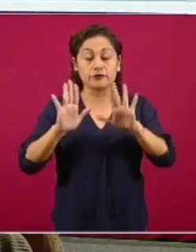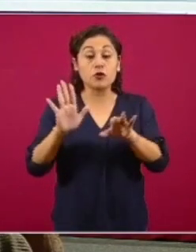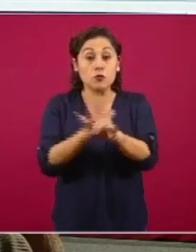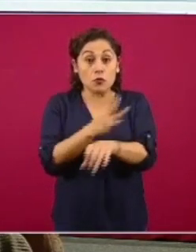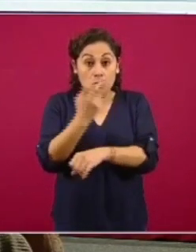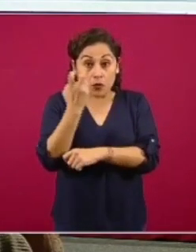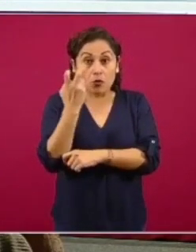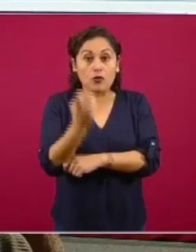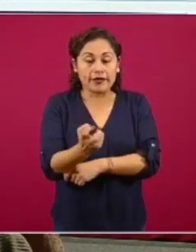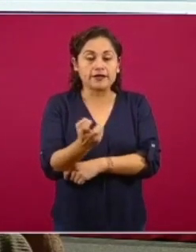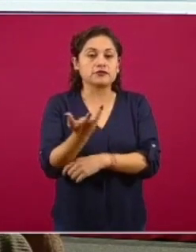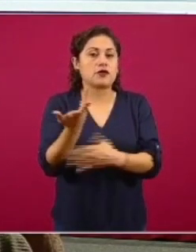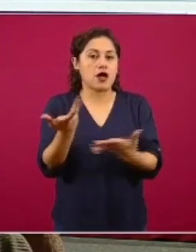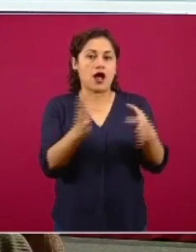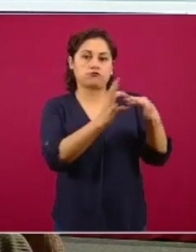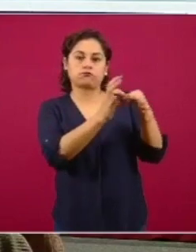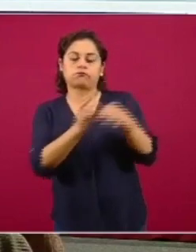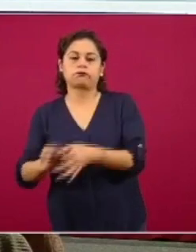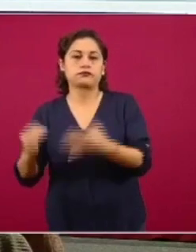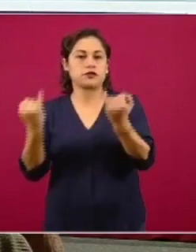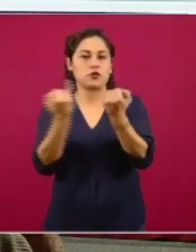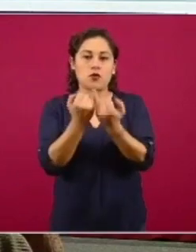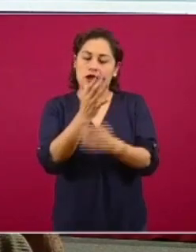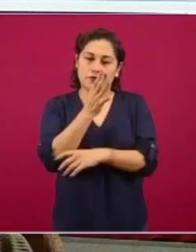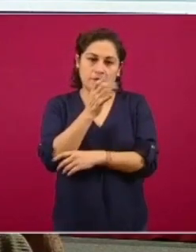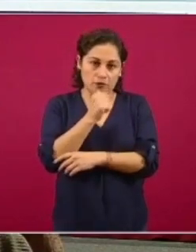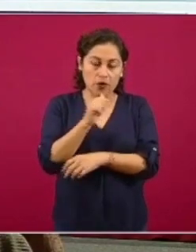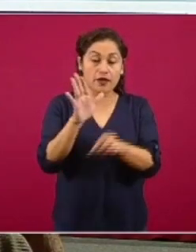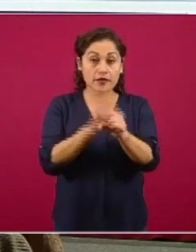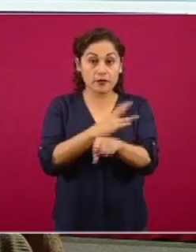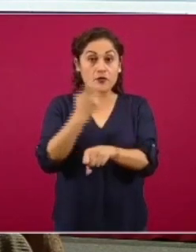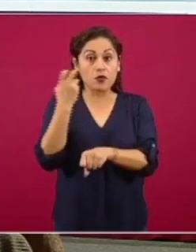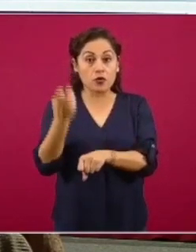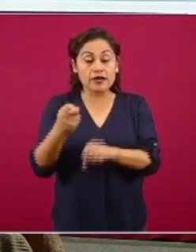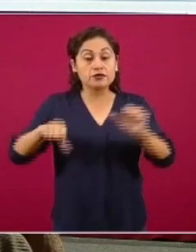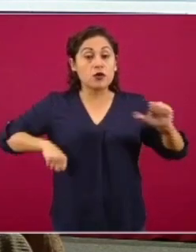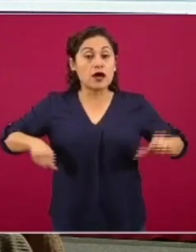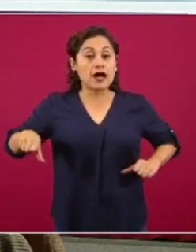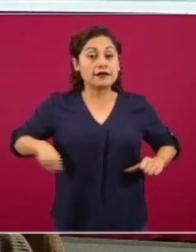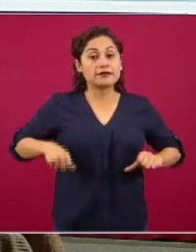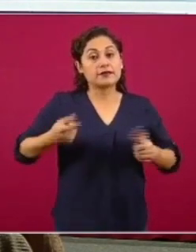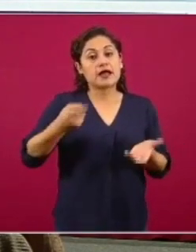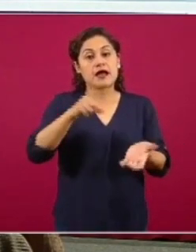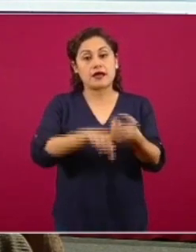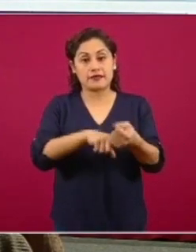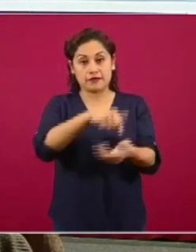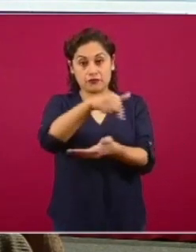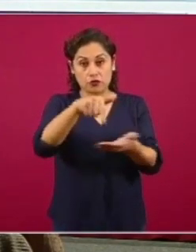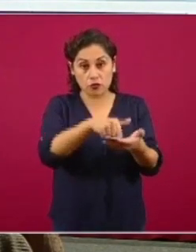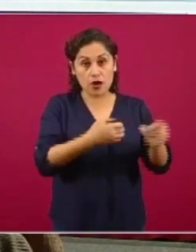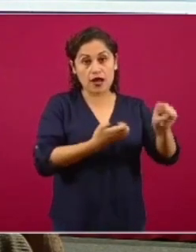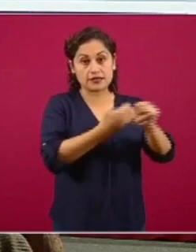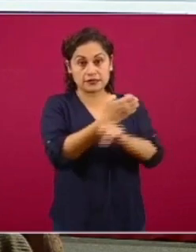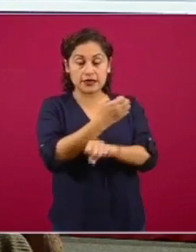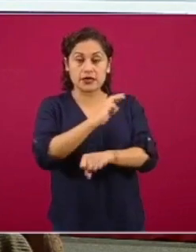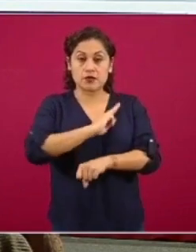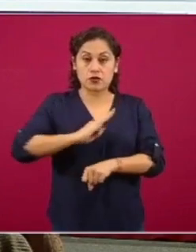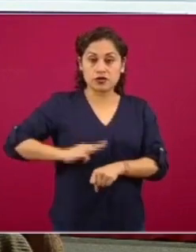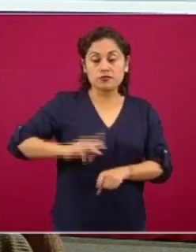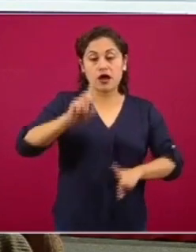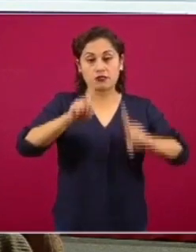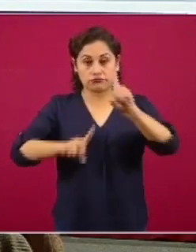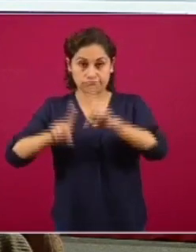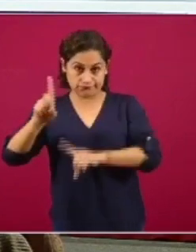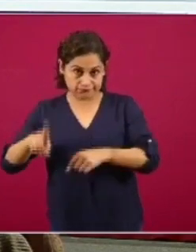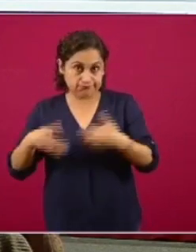eso es importante ya entender que las acciones tienen que ser mucho más locales. No solamente locales por entidades,